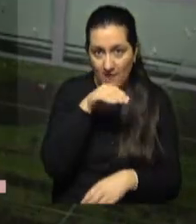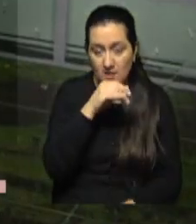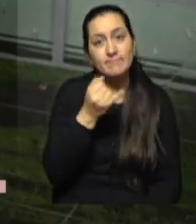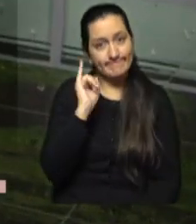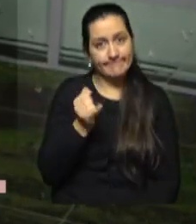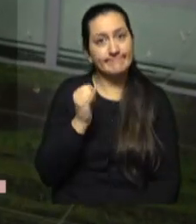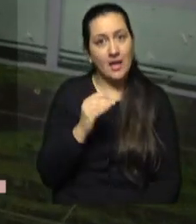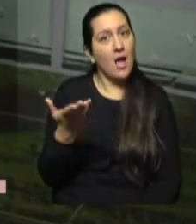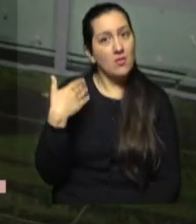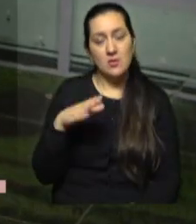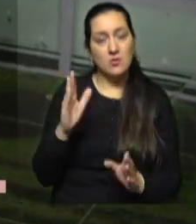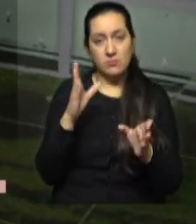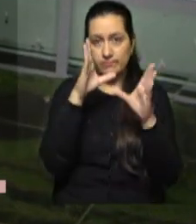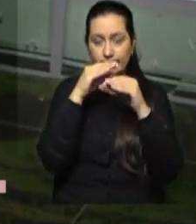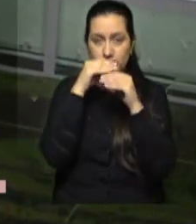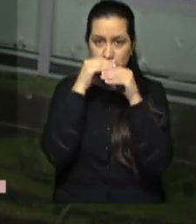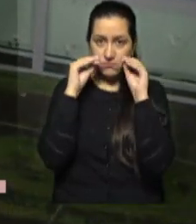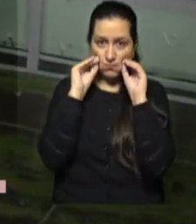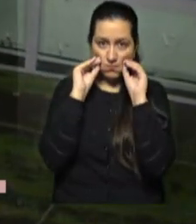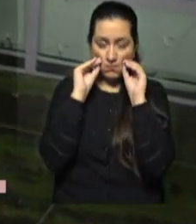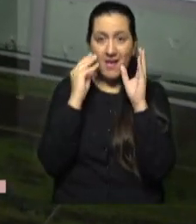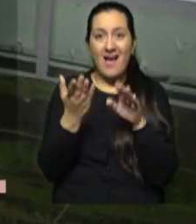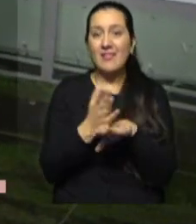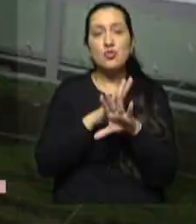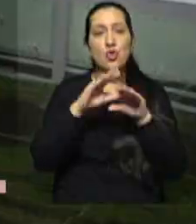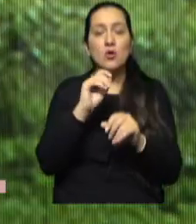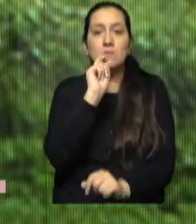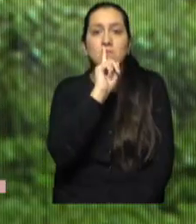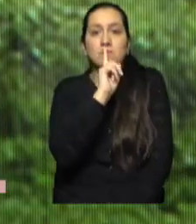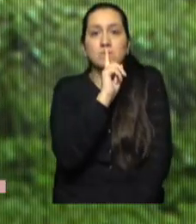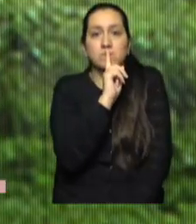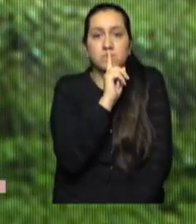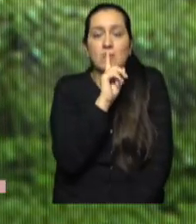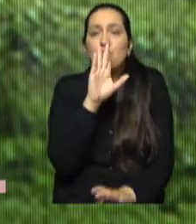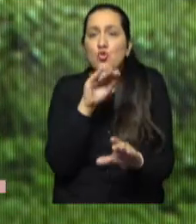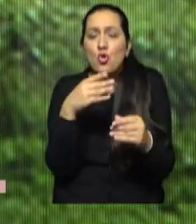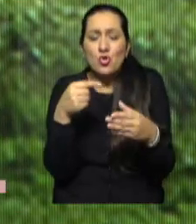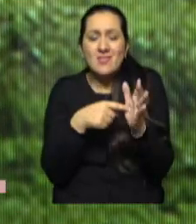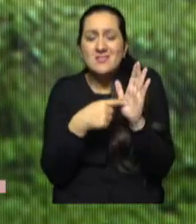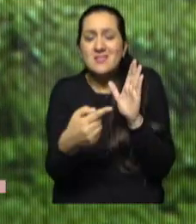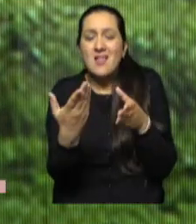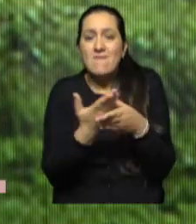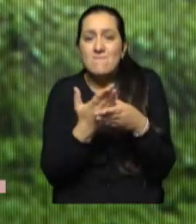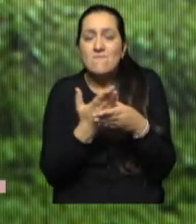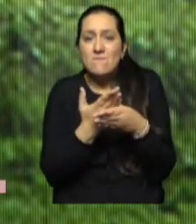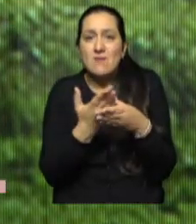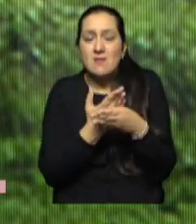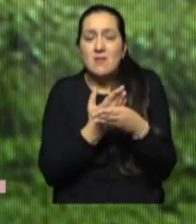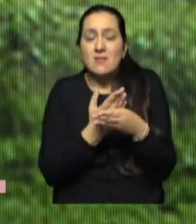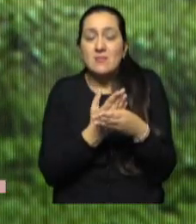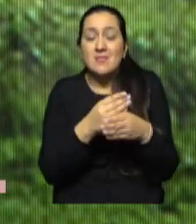absolutamente se puso Todo bajo reserva todo lo que estaba en el expediente del inmueble 511